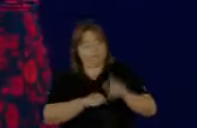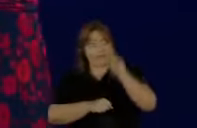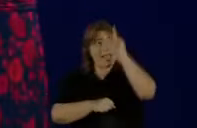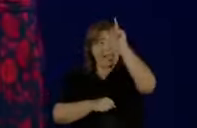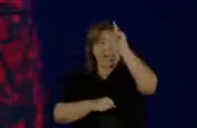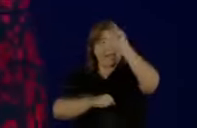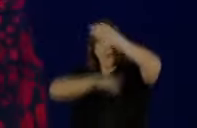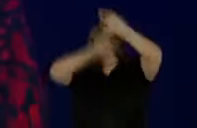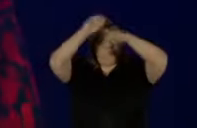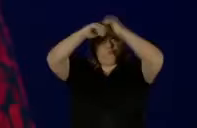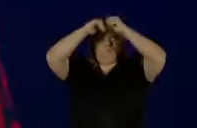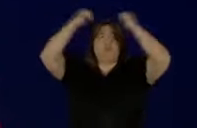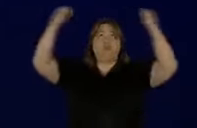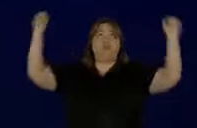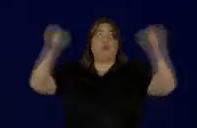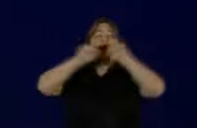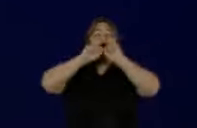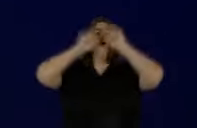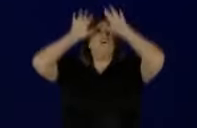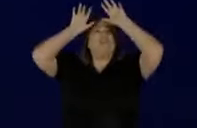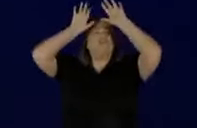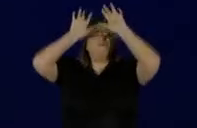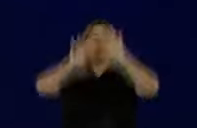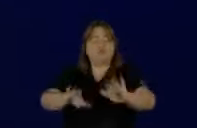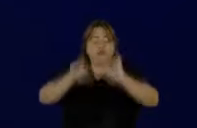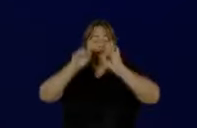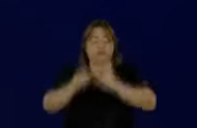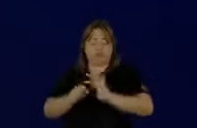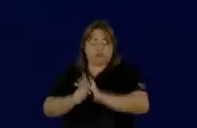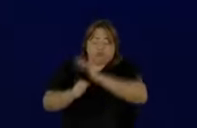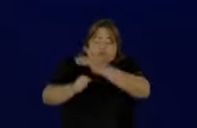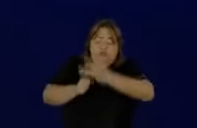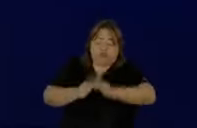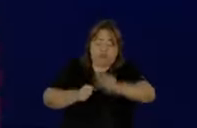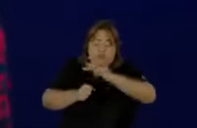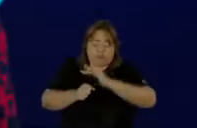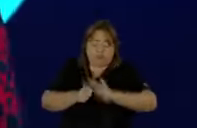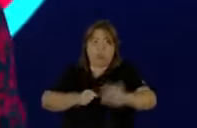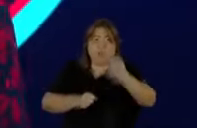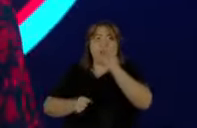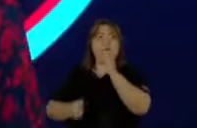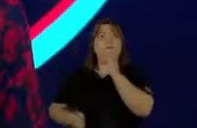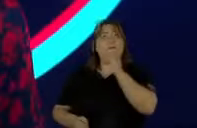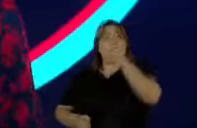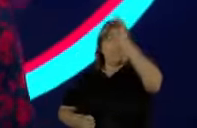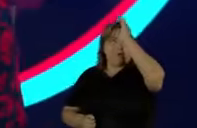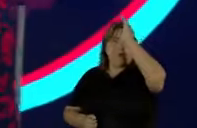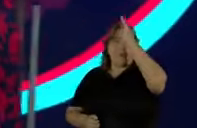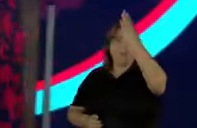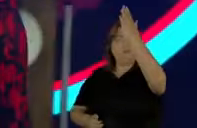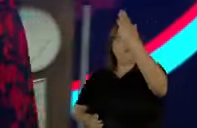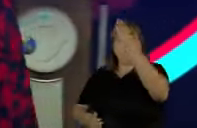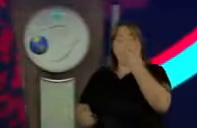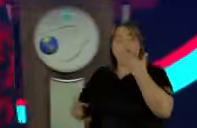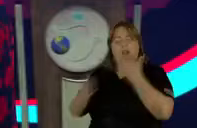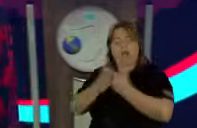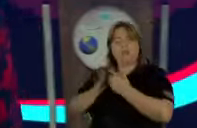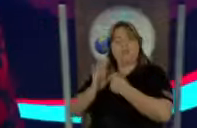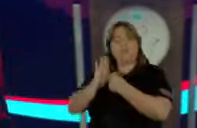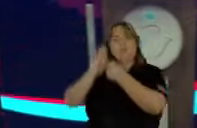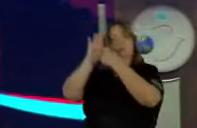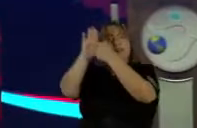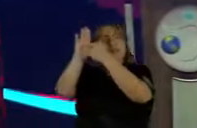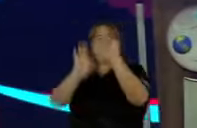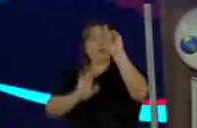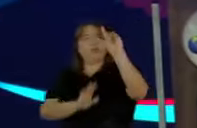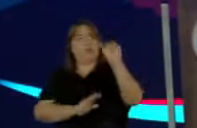derramará bendición hasta que sobre y abunde. Padre, te damos las gracias. Te presentamos nuestros diezmos, nuestras ofrendas en este día.